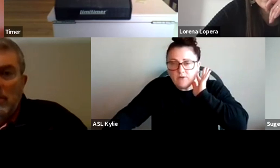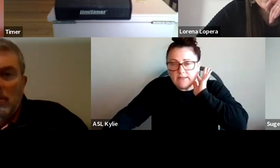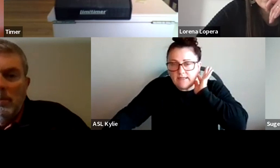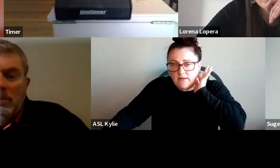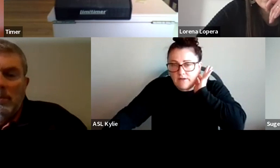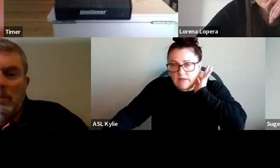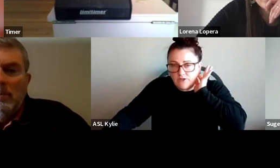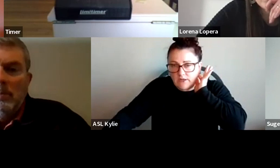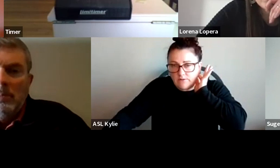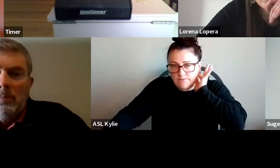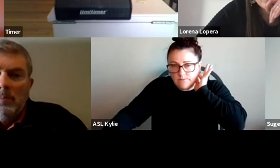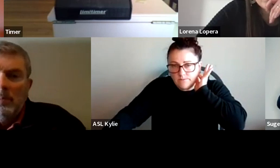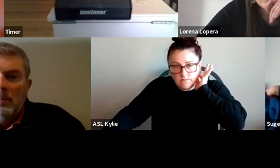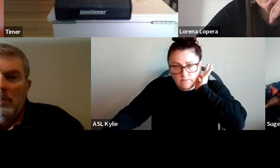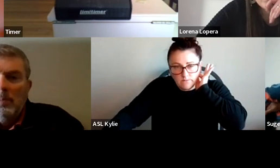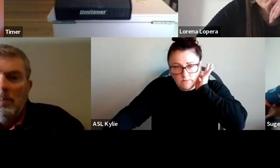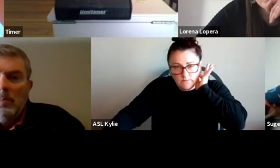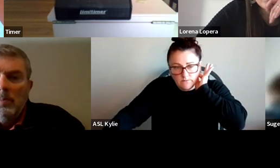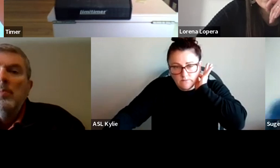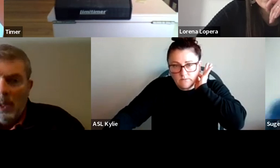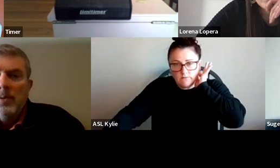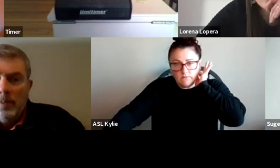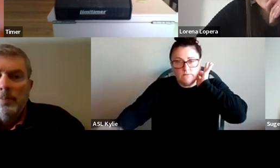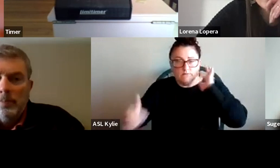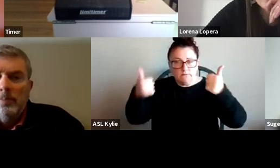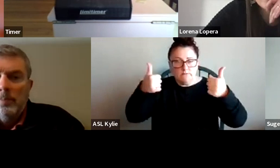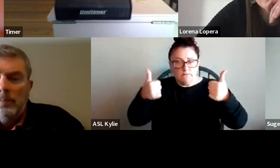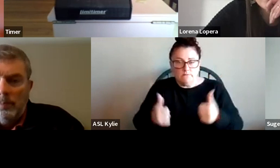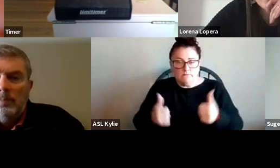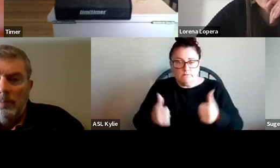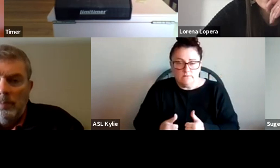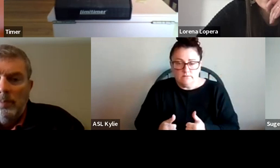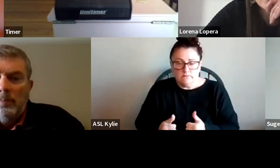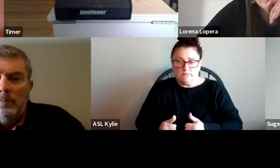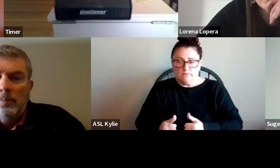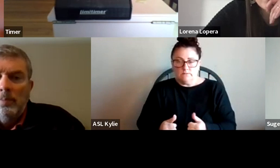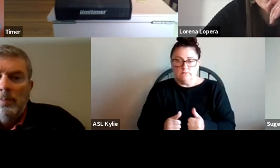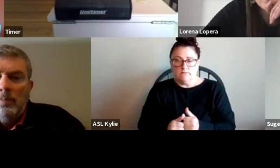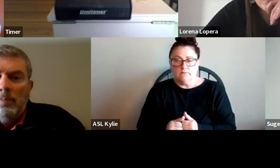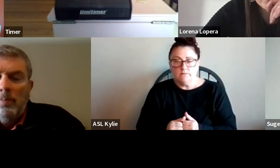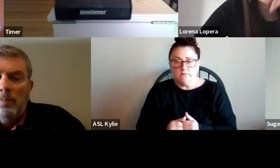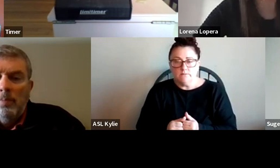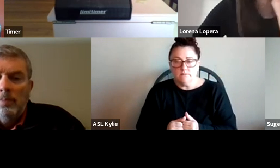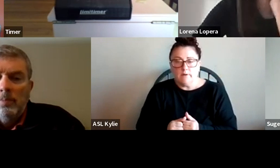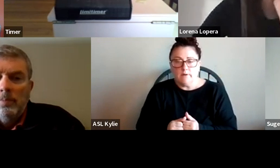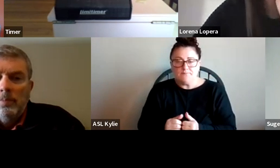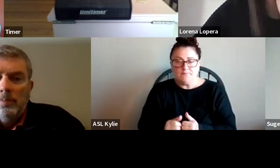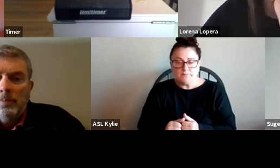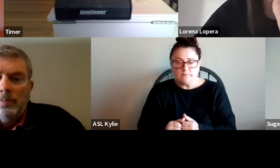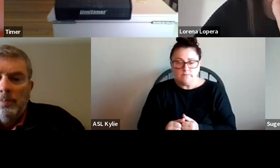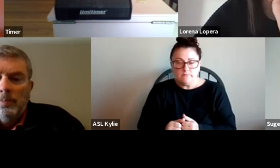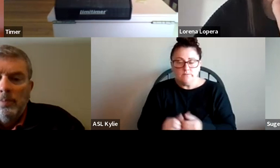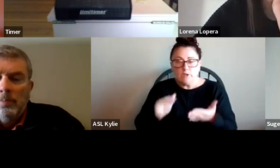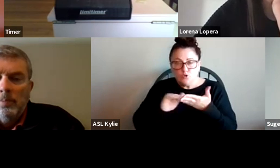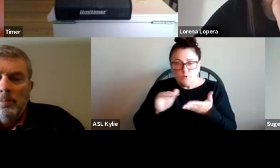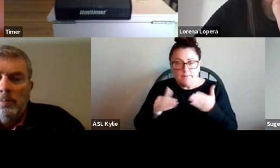She's being translated on the English channel. Okay, great. Oh, ya, está bien. Puede continuar. Okay. Disculpa que el